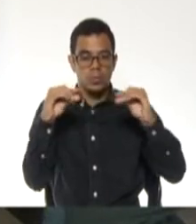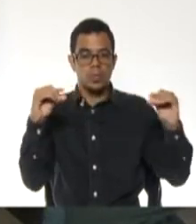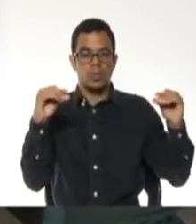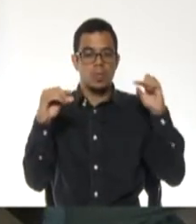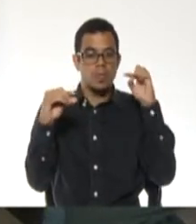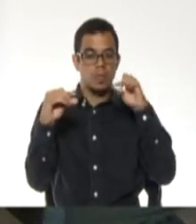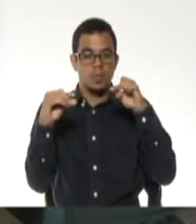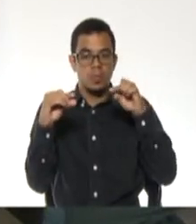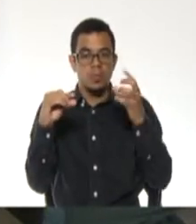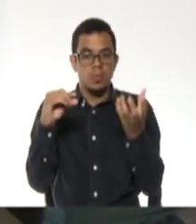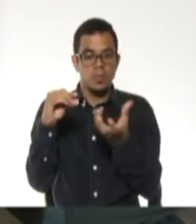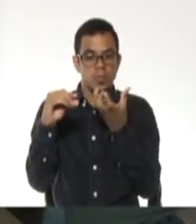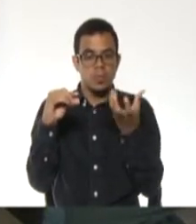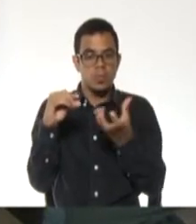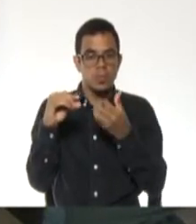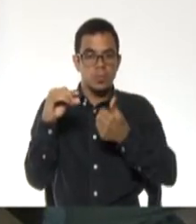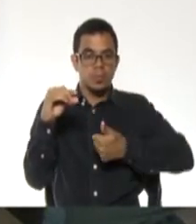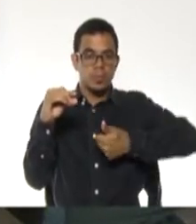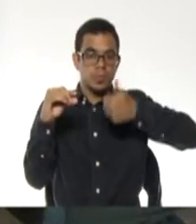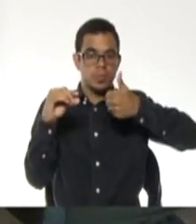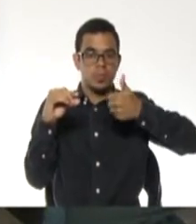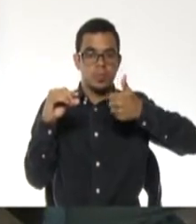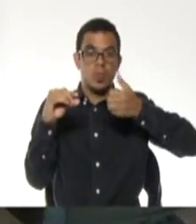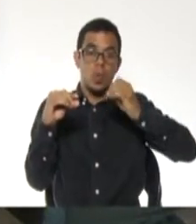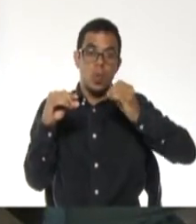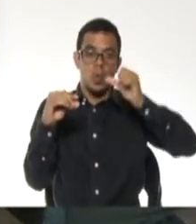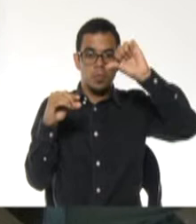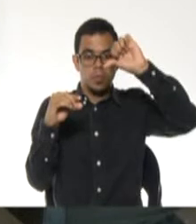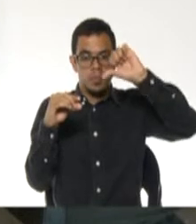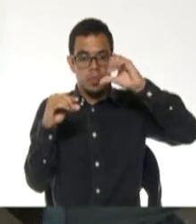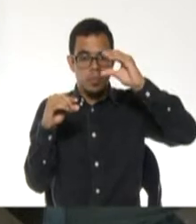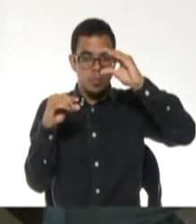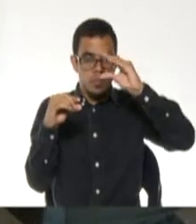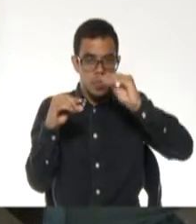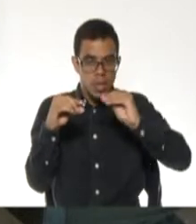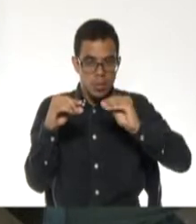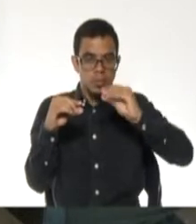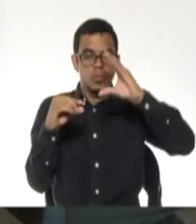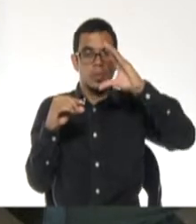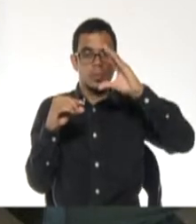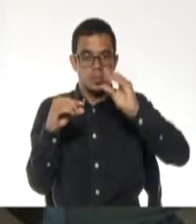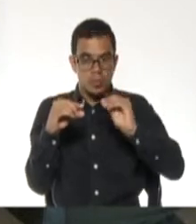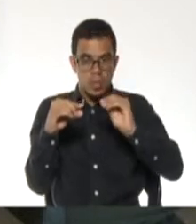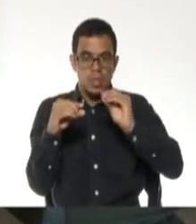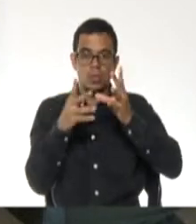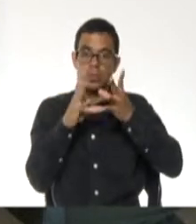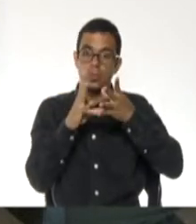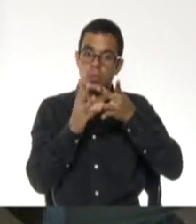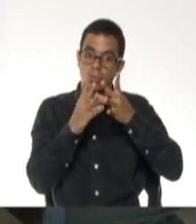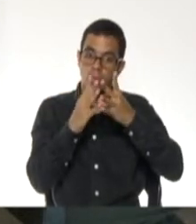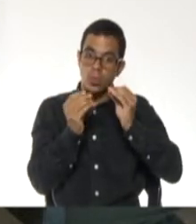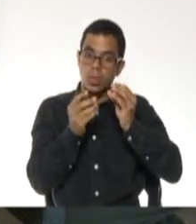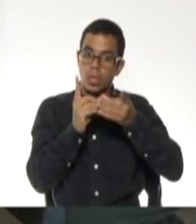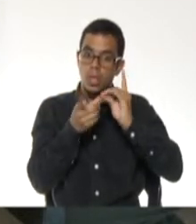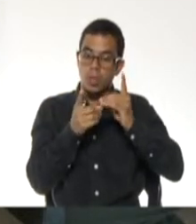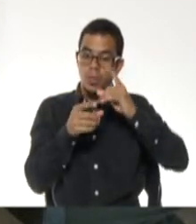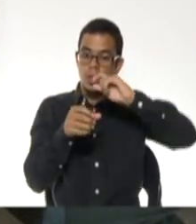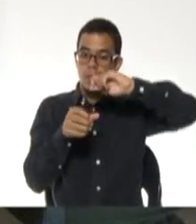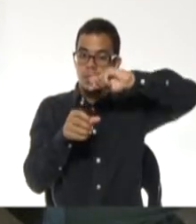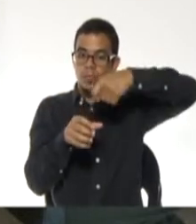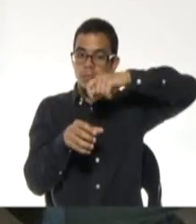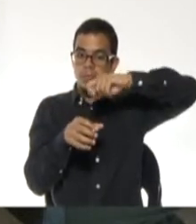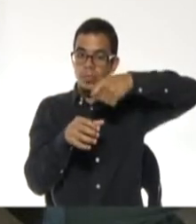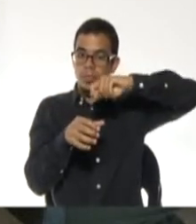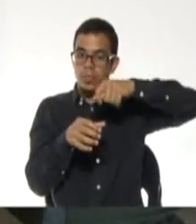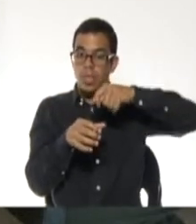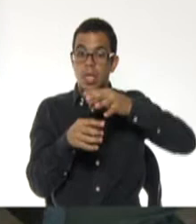más a ese tornillo, va a pasar más corriente, la plancha calienta más, según el tipo de ropa que